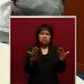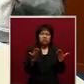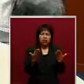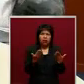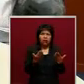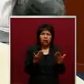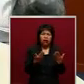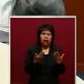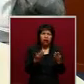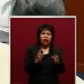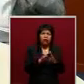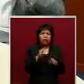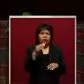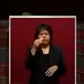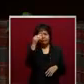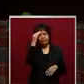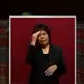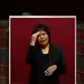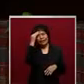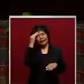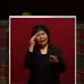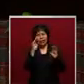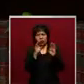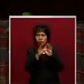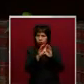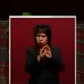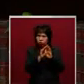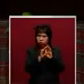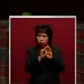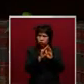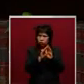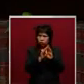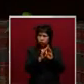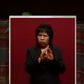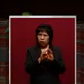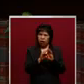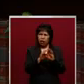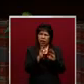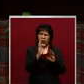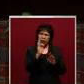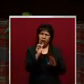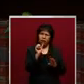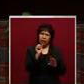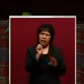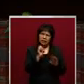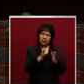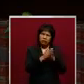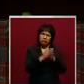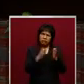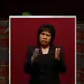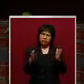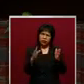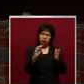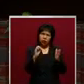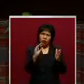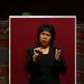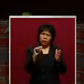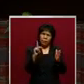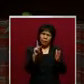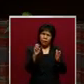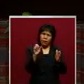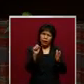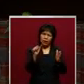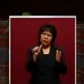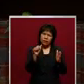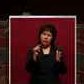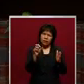tenemos que pensar cómo llevamos a cabo la fase compensatoria, pero a distancia. Eso es